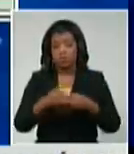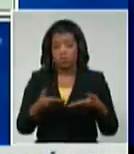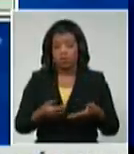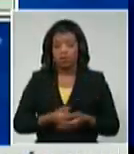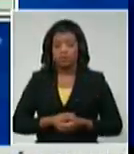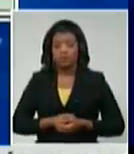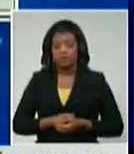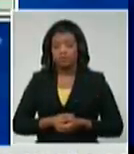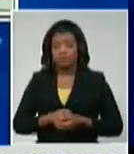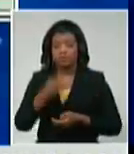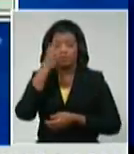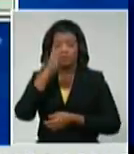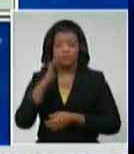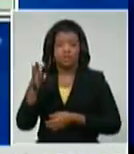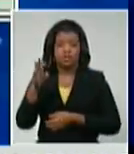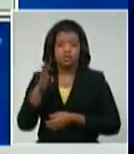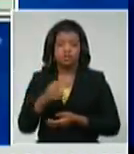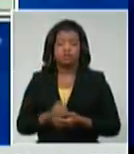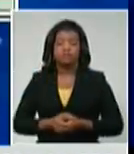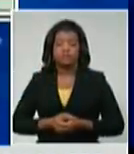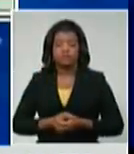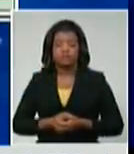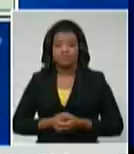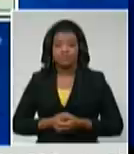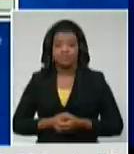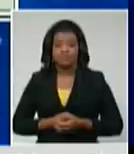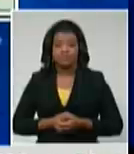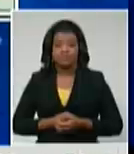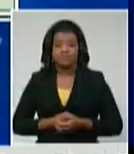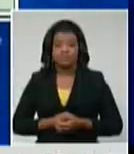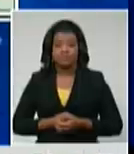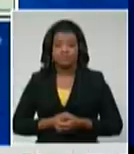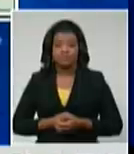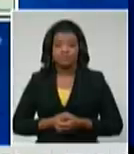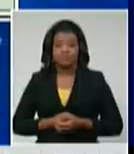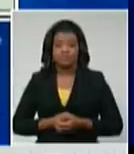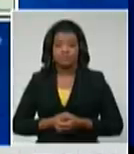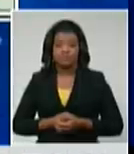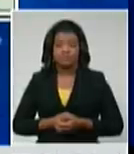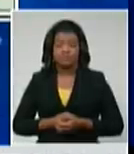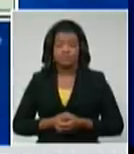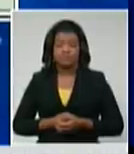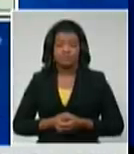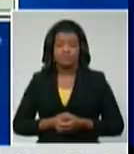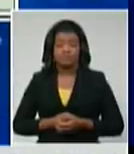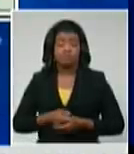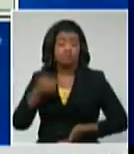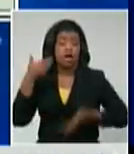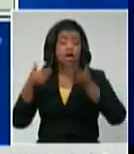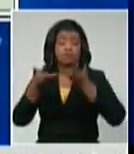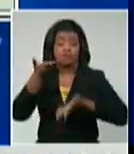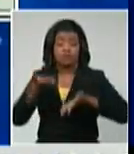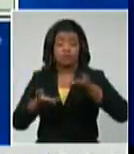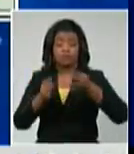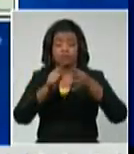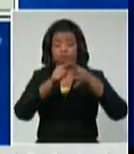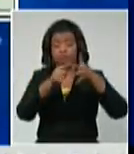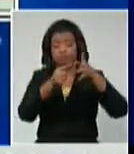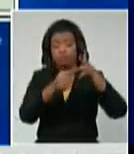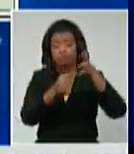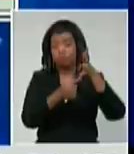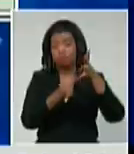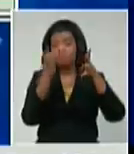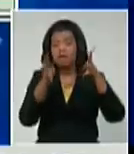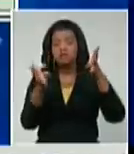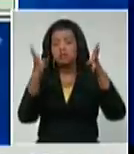Francia. Francia no estaba entre los 4 primeros lugares, sin embargo ya se